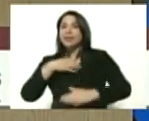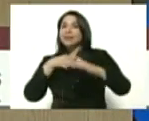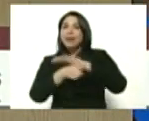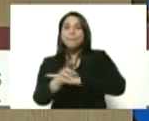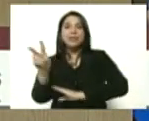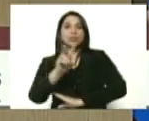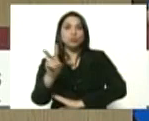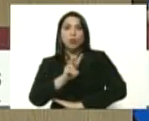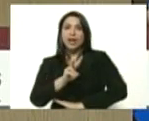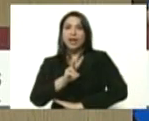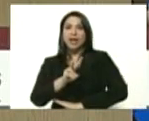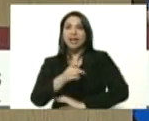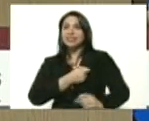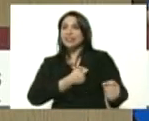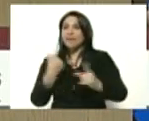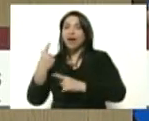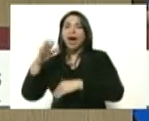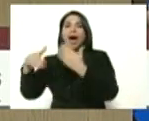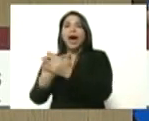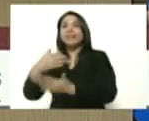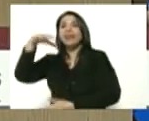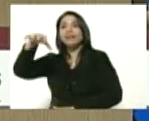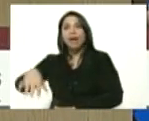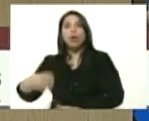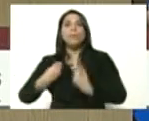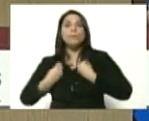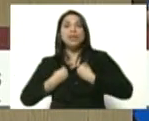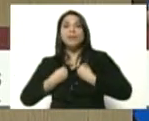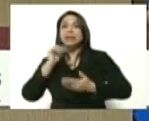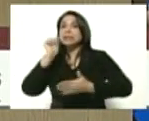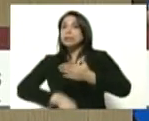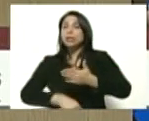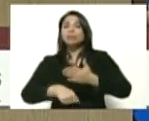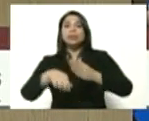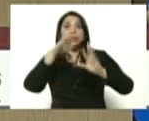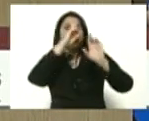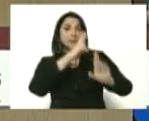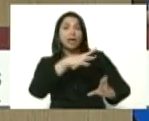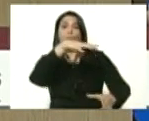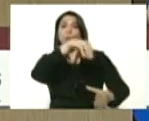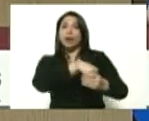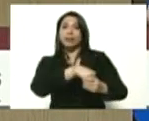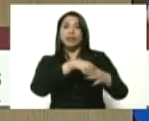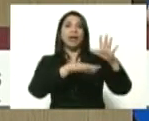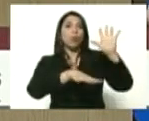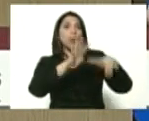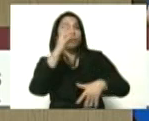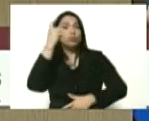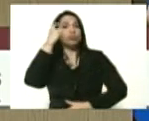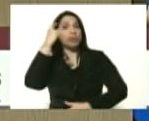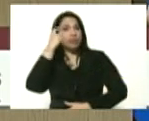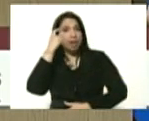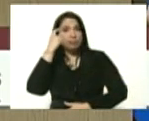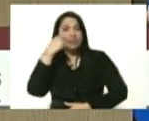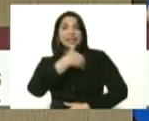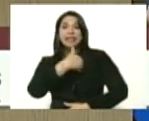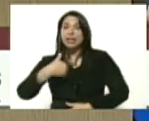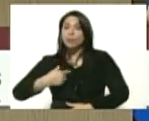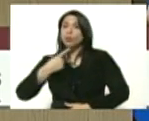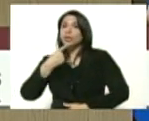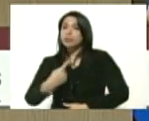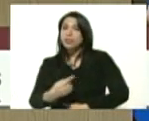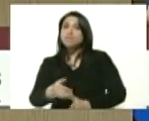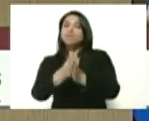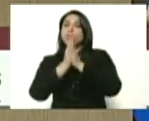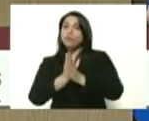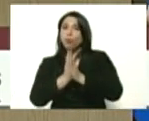dirige a sus estados de residencia sin cumplir previamente la cuarentena de 14 días. Y queremos decir lo siguiente con